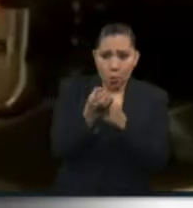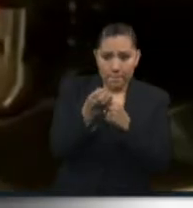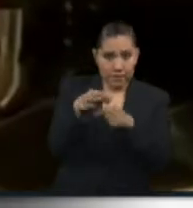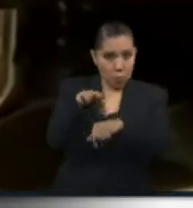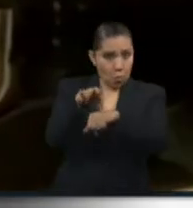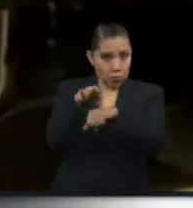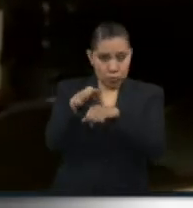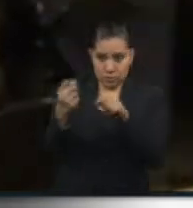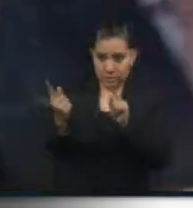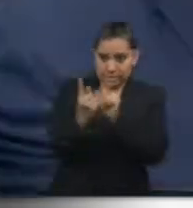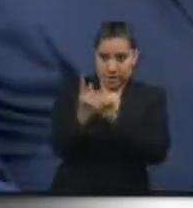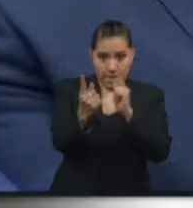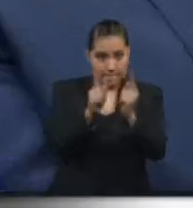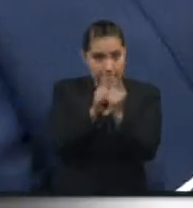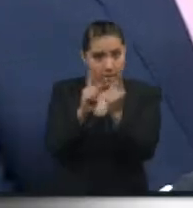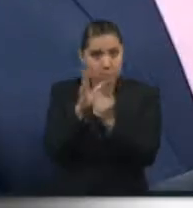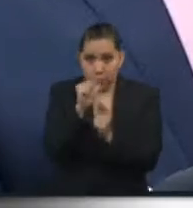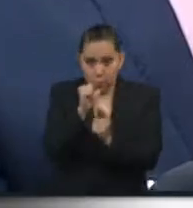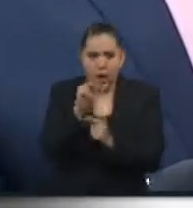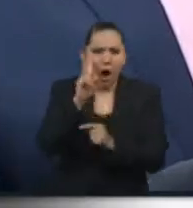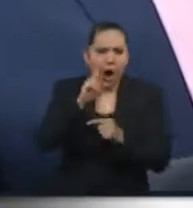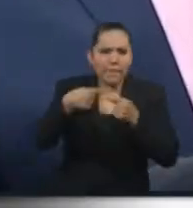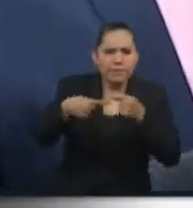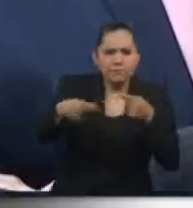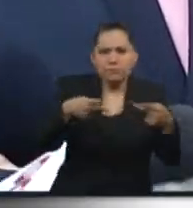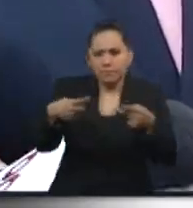trabajo de esta comisión tan importante.